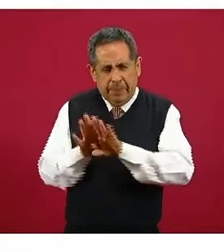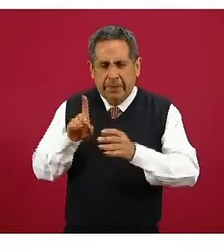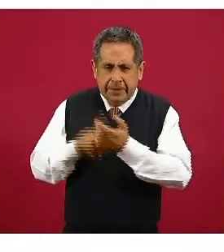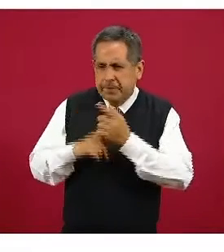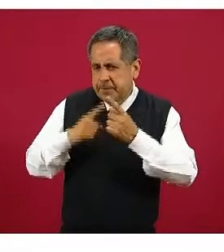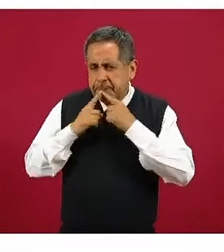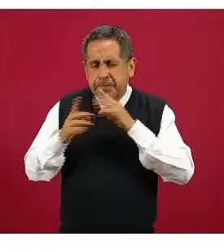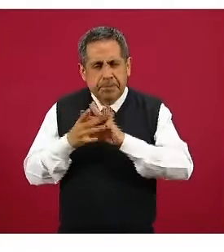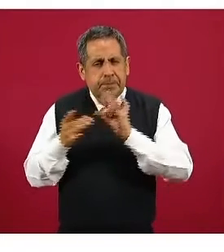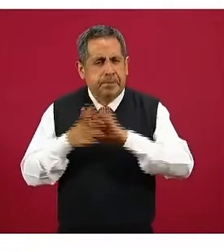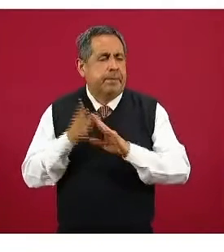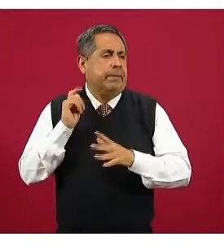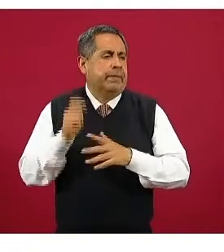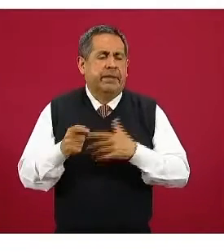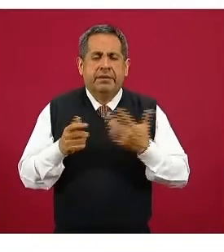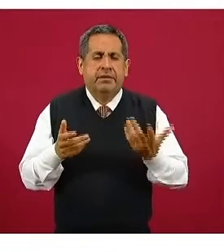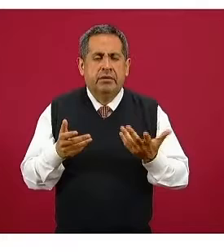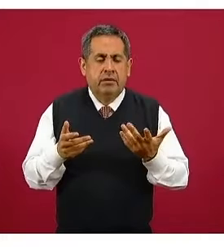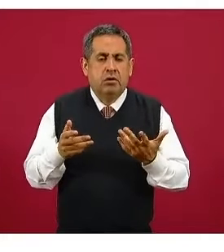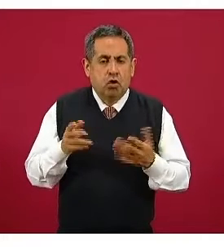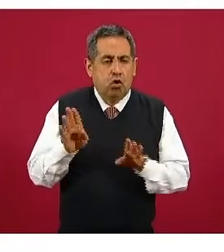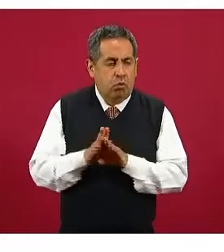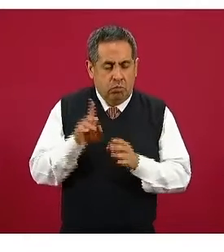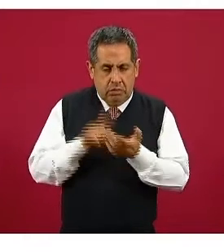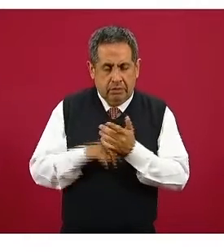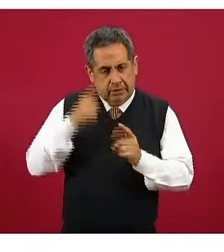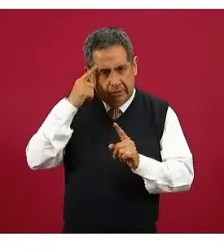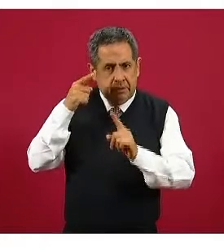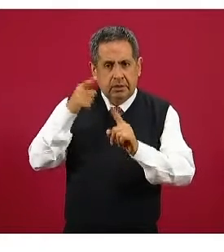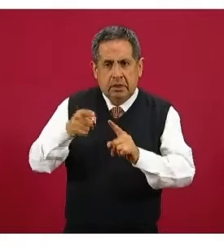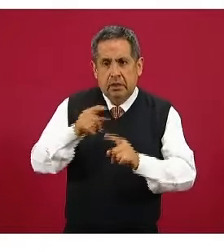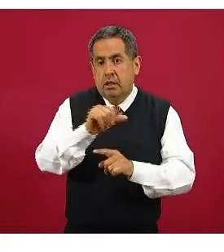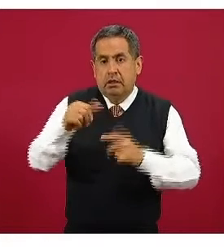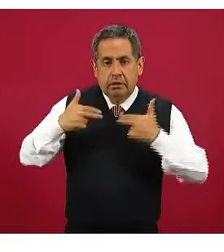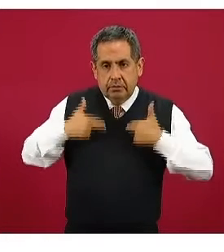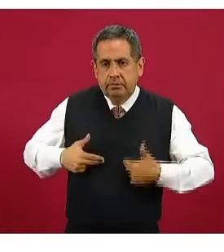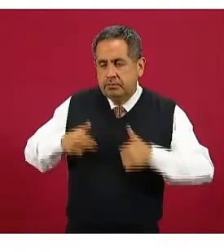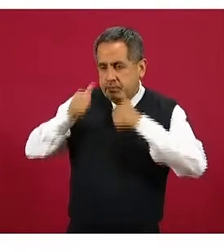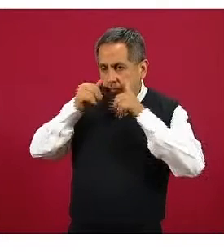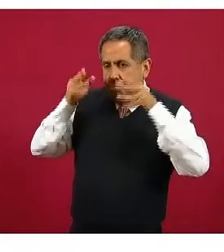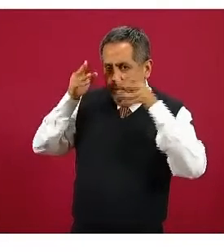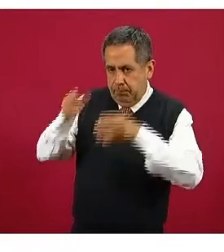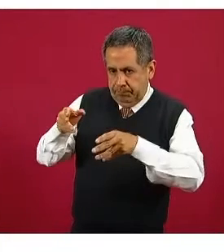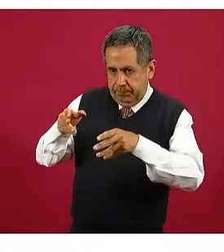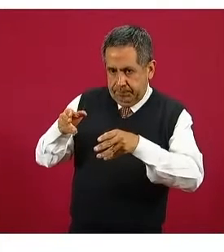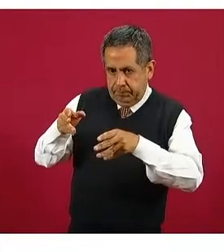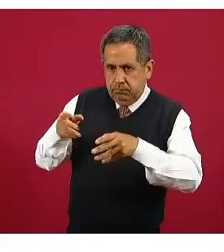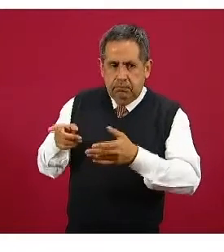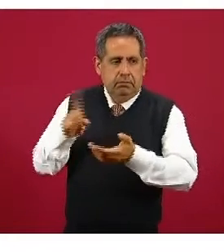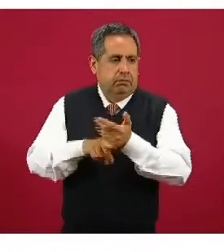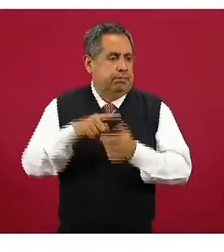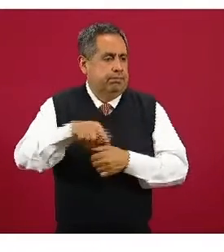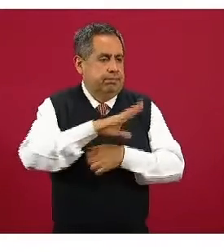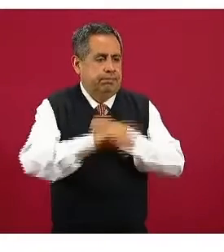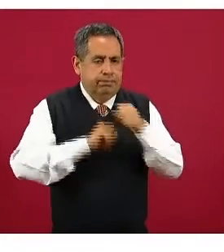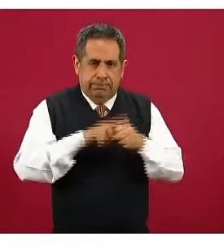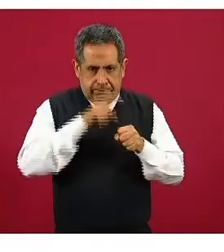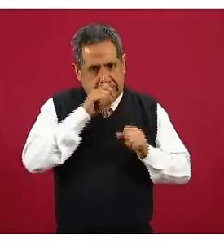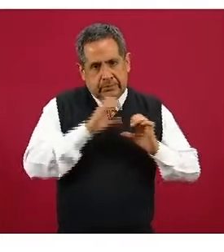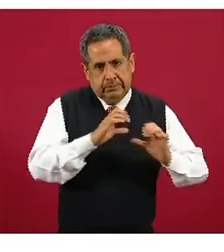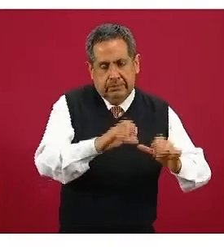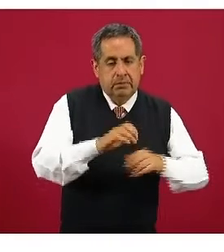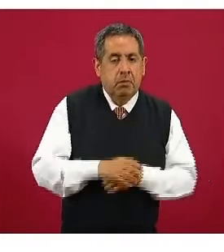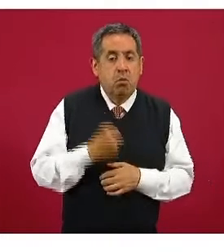no solamente tienen que ver con el abordaje hacia los humanos, sino también hacia los reservorios. Y por eso la